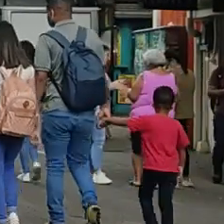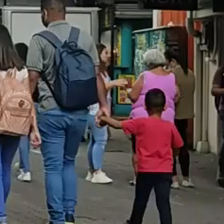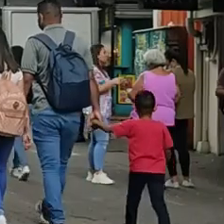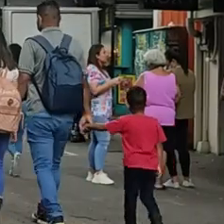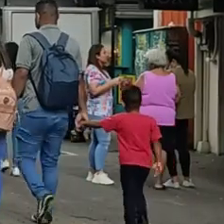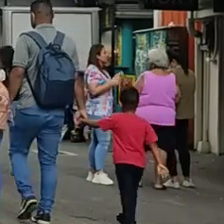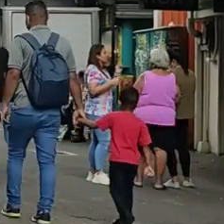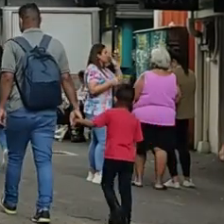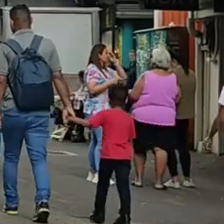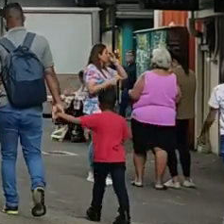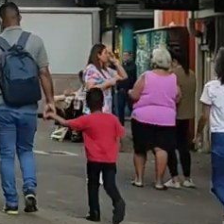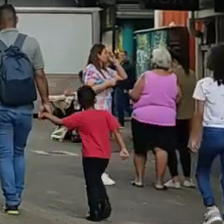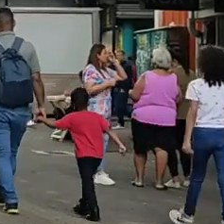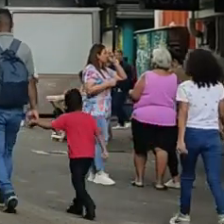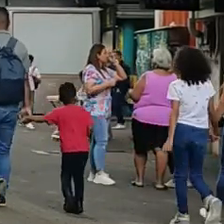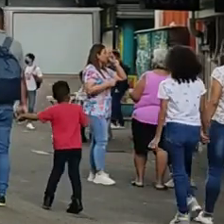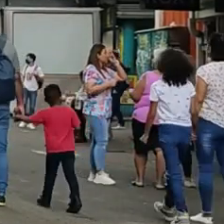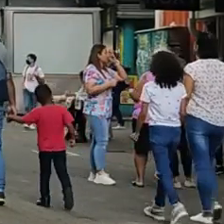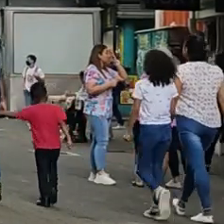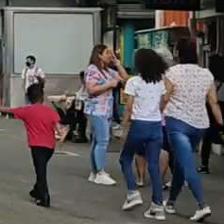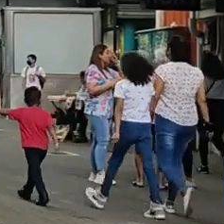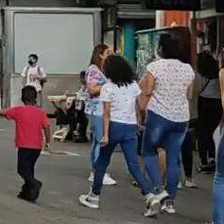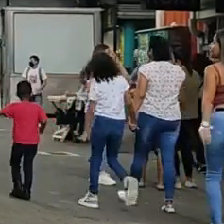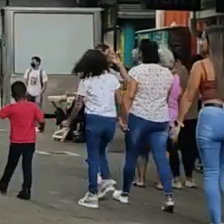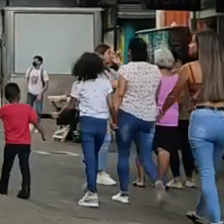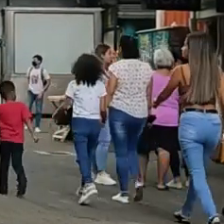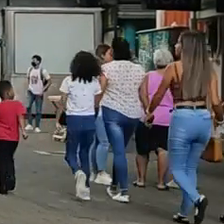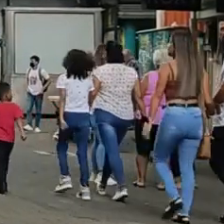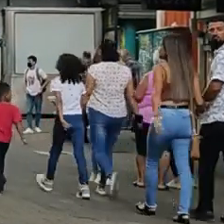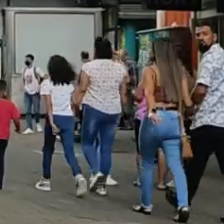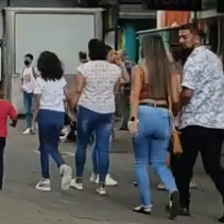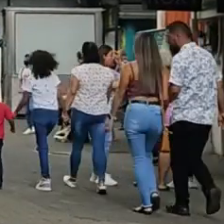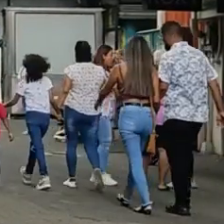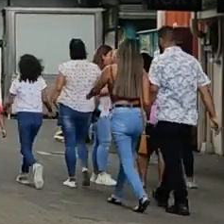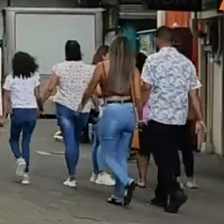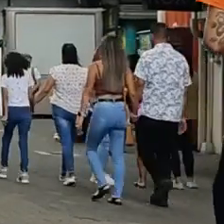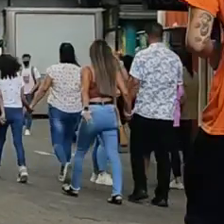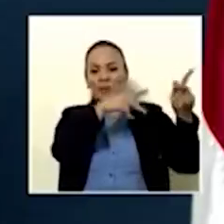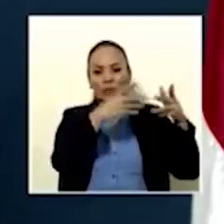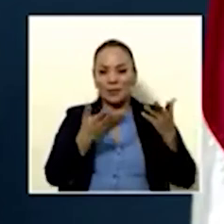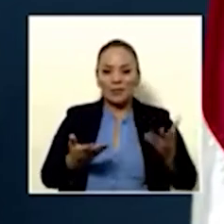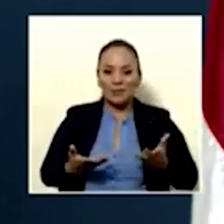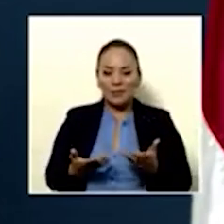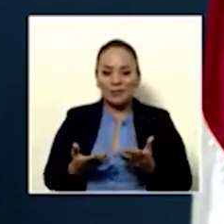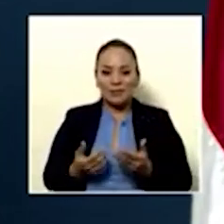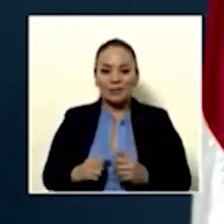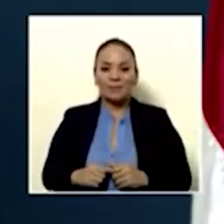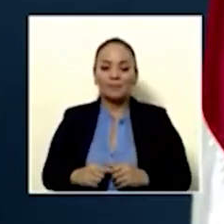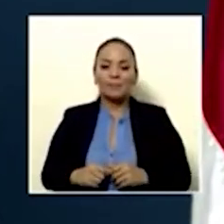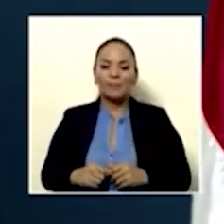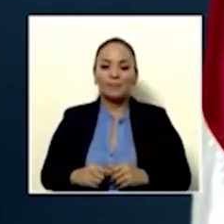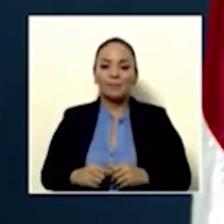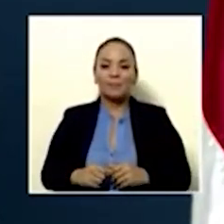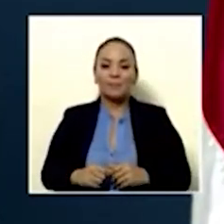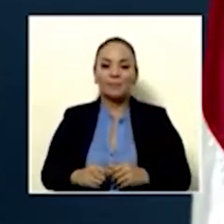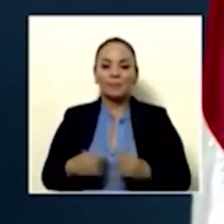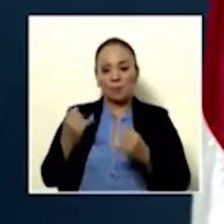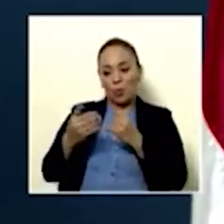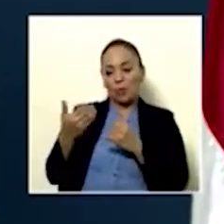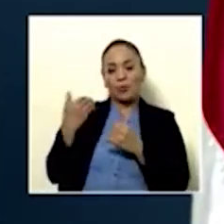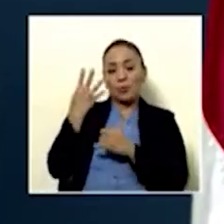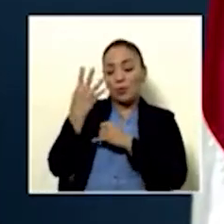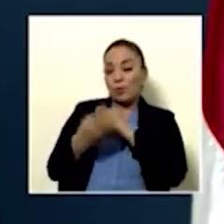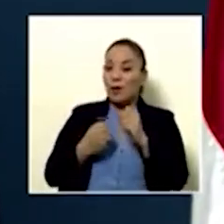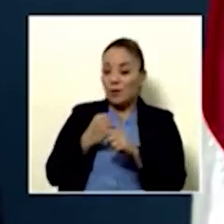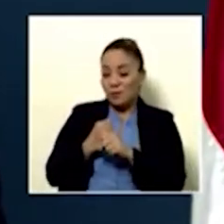para los migrantes instó al presidente Chávez a respetar los tratados internacionales en materia de defensa de los derechos de los refugiados